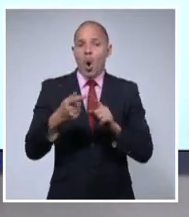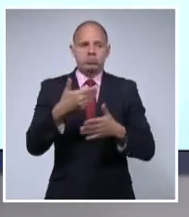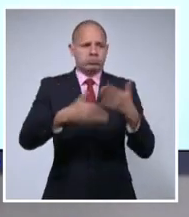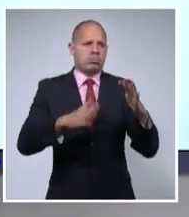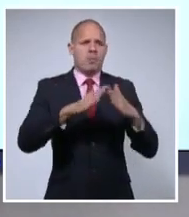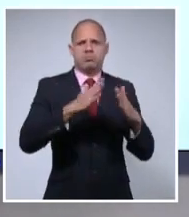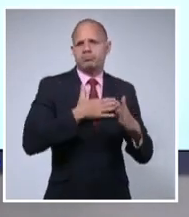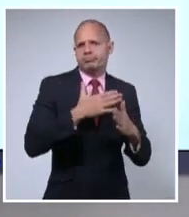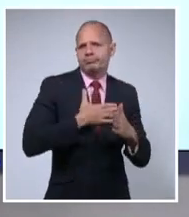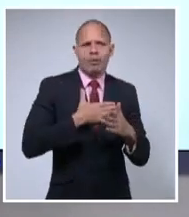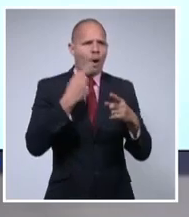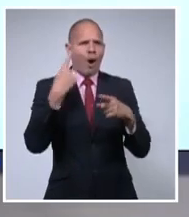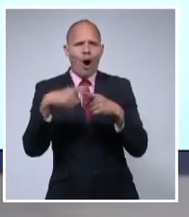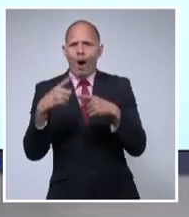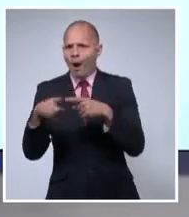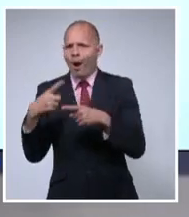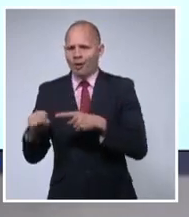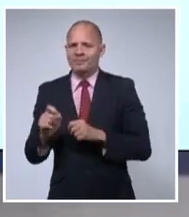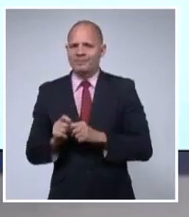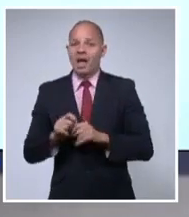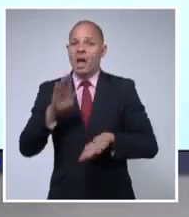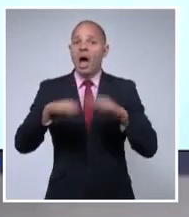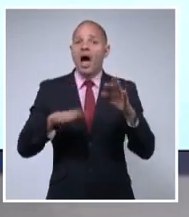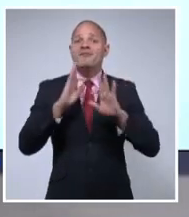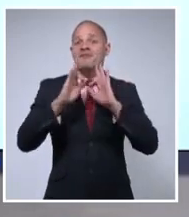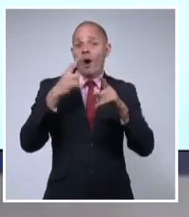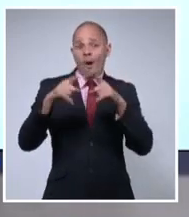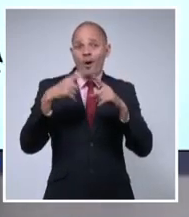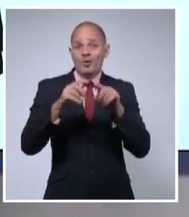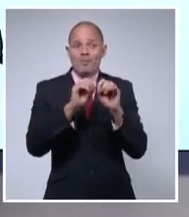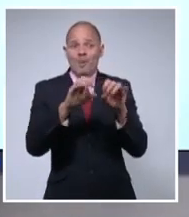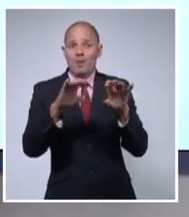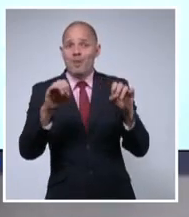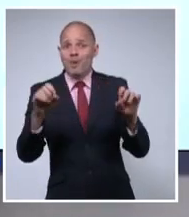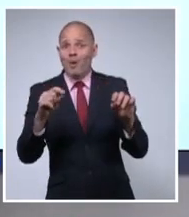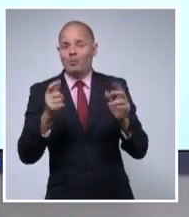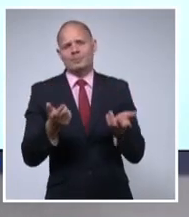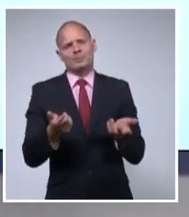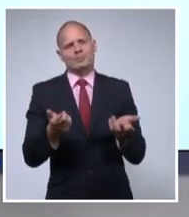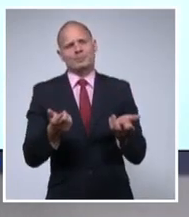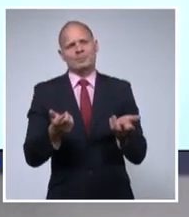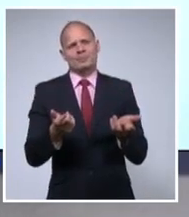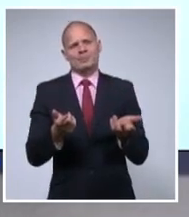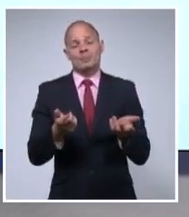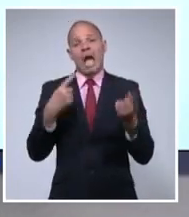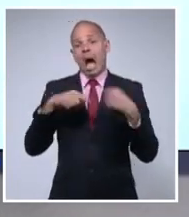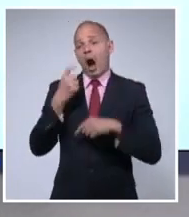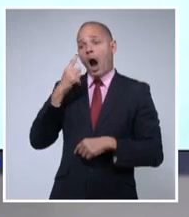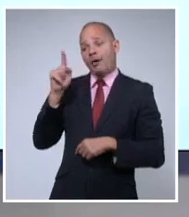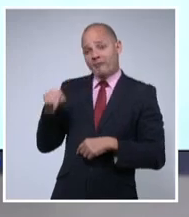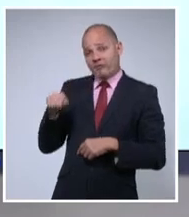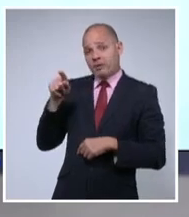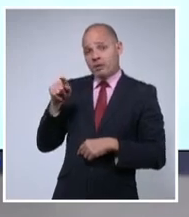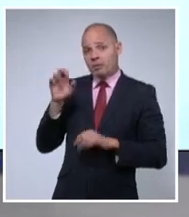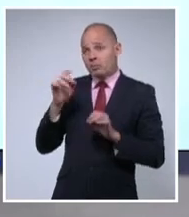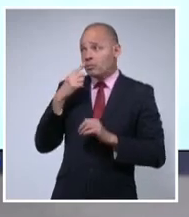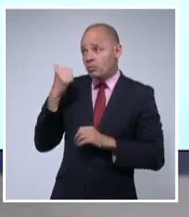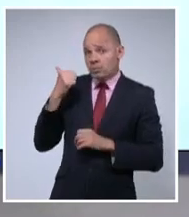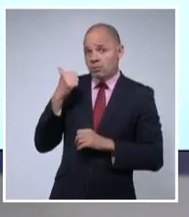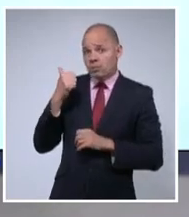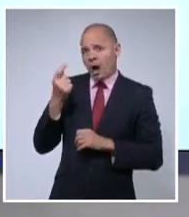las que aparecen en múltiples publicaciones. Aumentaron, estas también aumentaron. pero se mantienen, déjenme decirle, ustedes lo pueden comprobar,